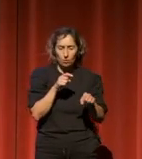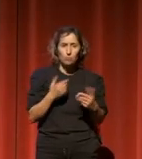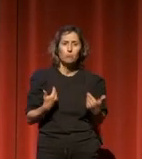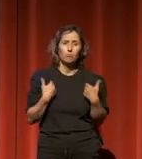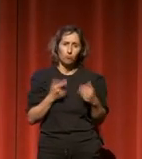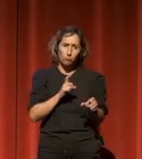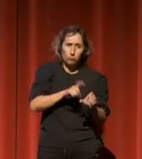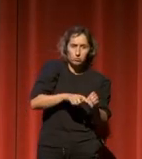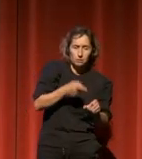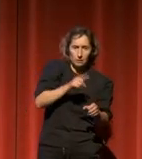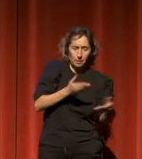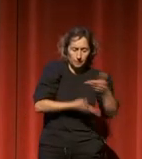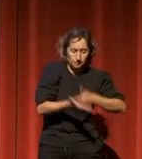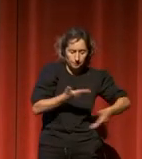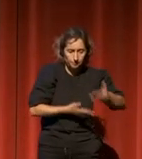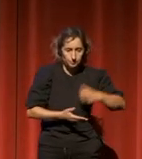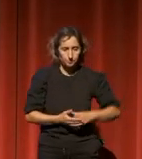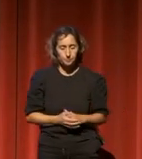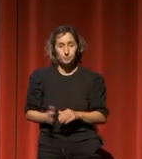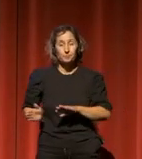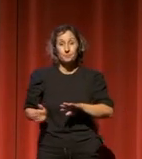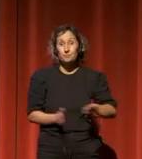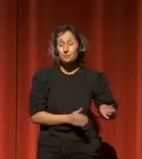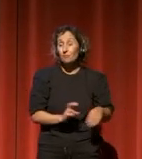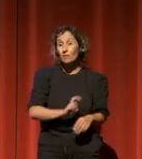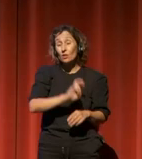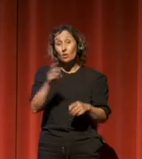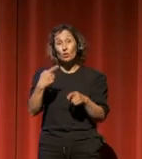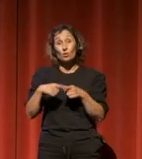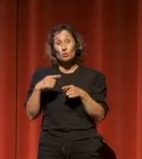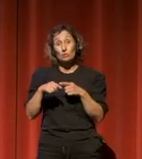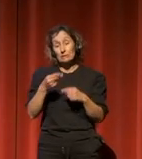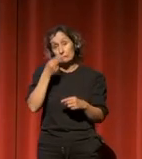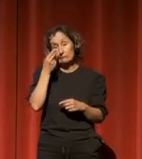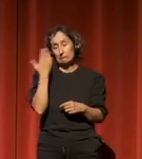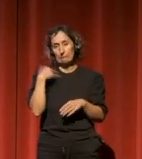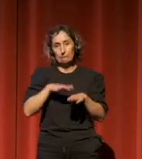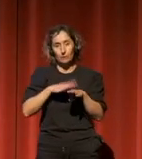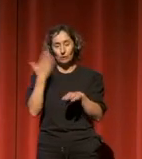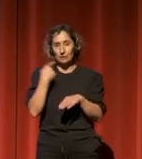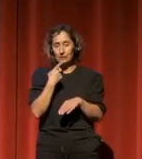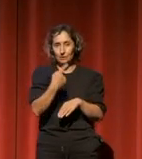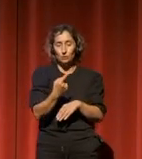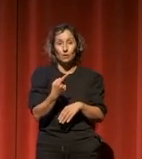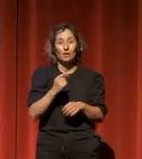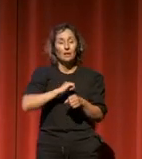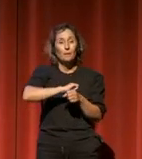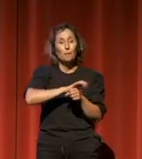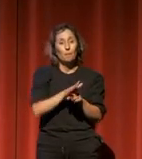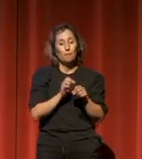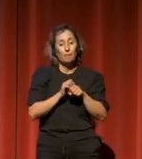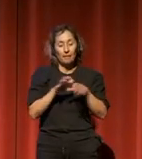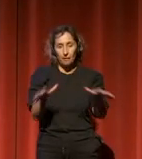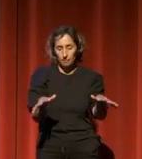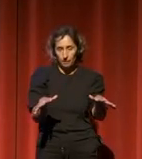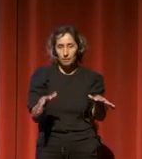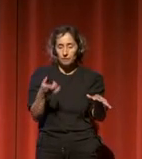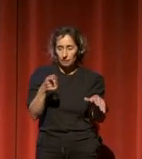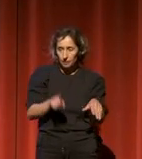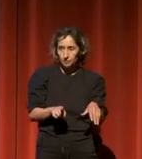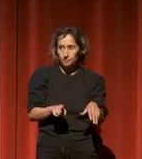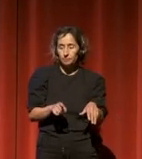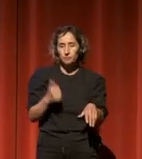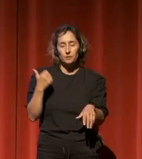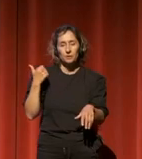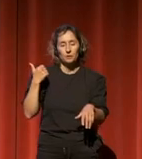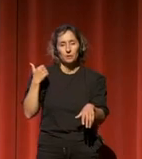etcétera aparece aquí un elemento interesante perdonar que no no he nombrado antes que es el de la pandemia que lógicamente tiene